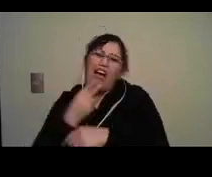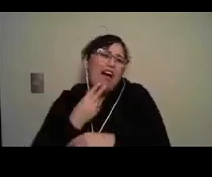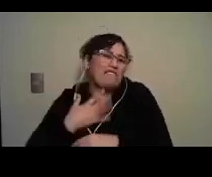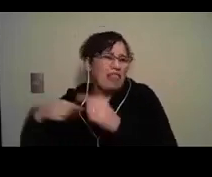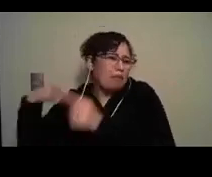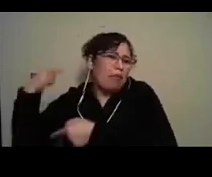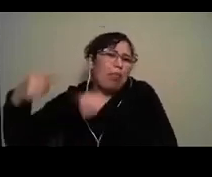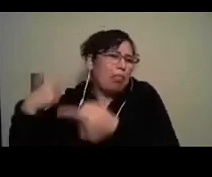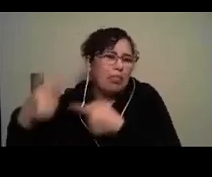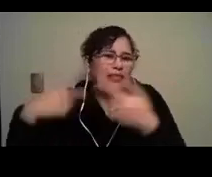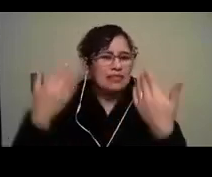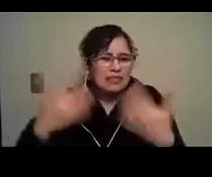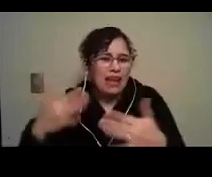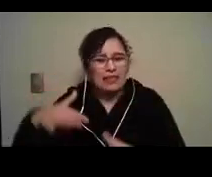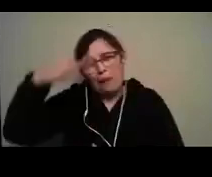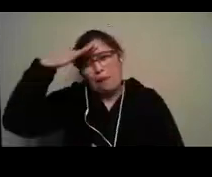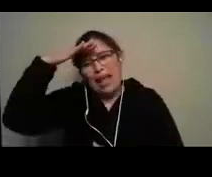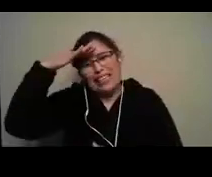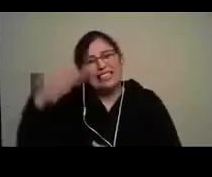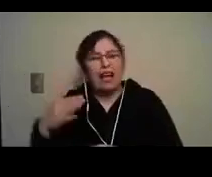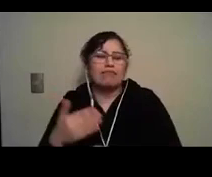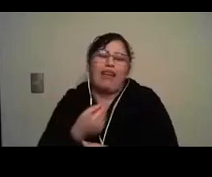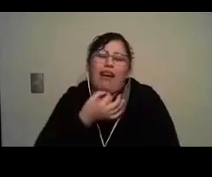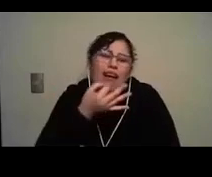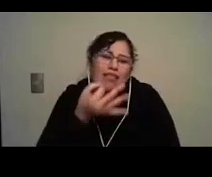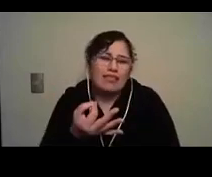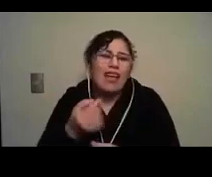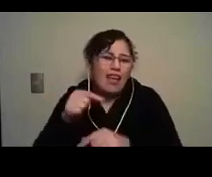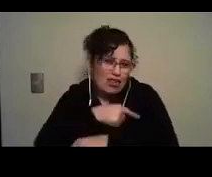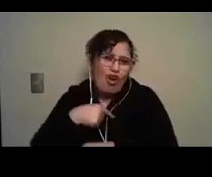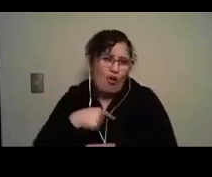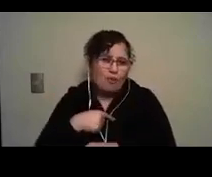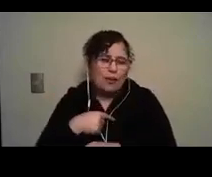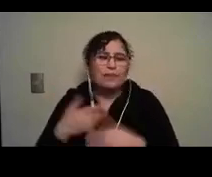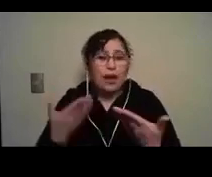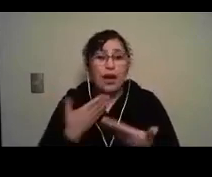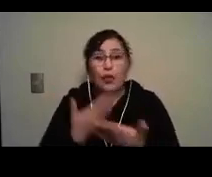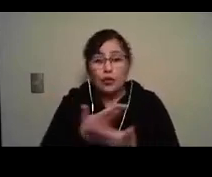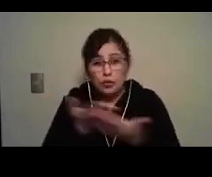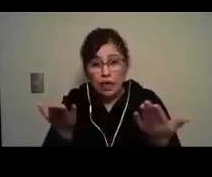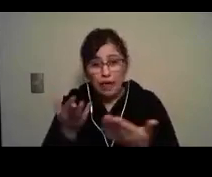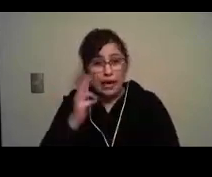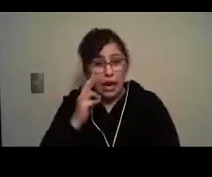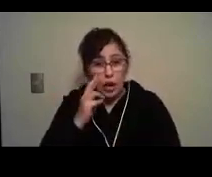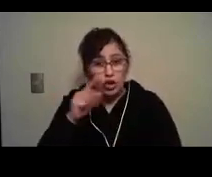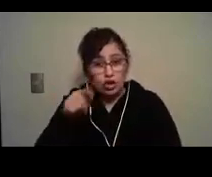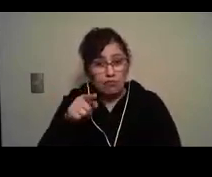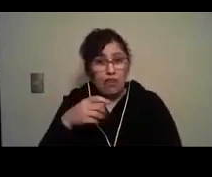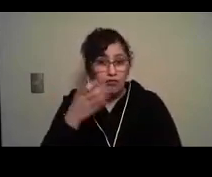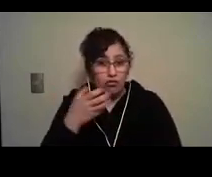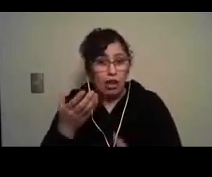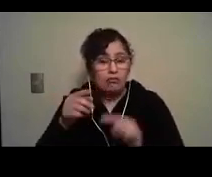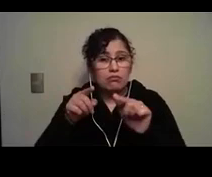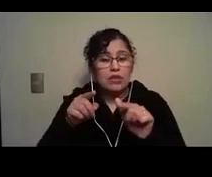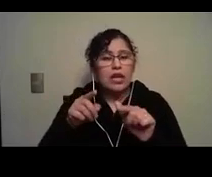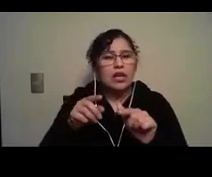en la experiencia de sus vidas, ¿ya? Y cuando ustedes reconocen a este elemento como una naranja, significa